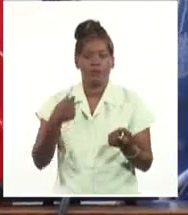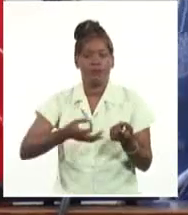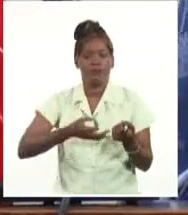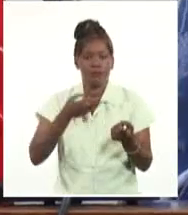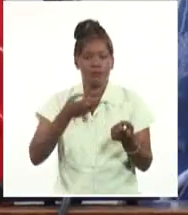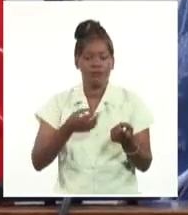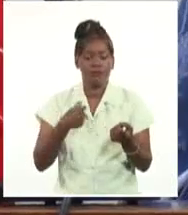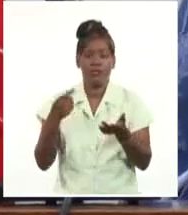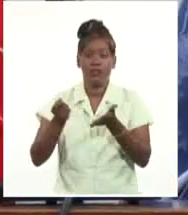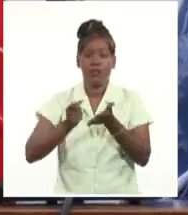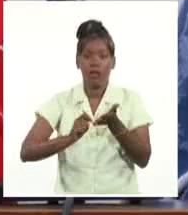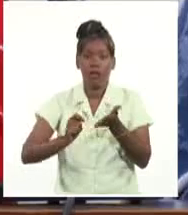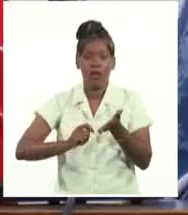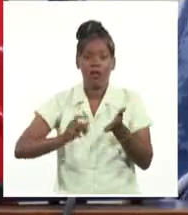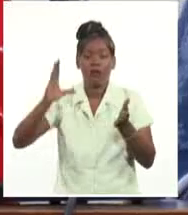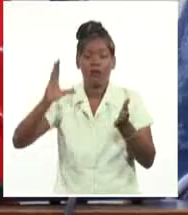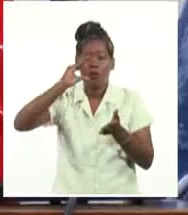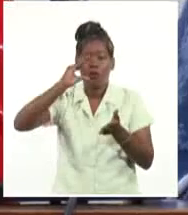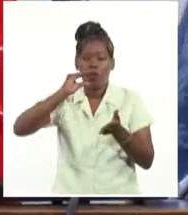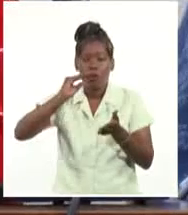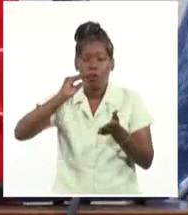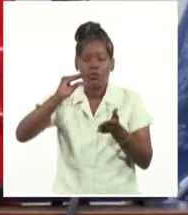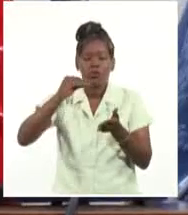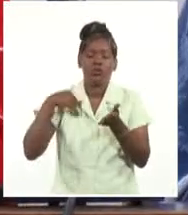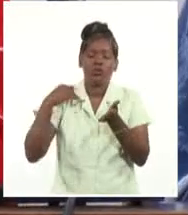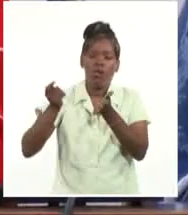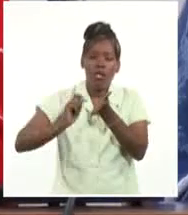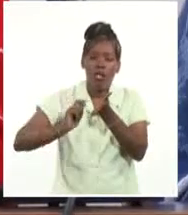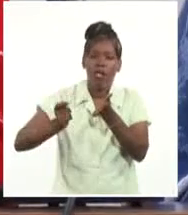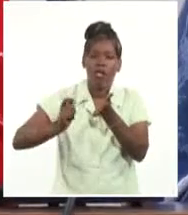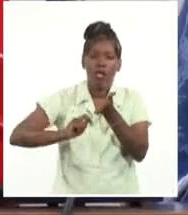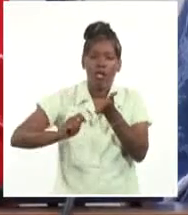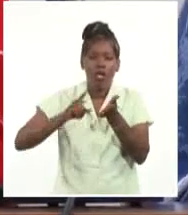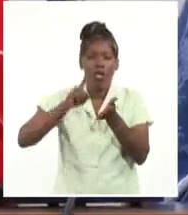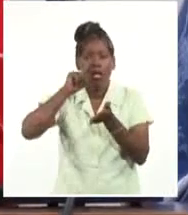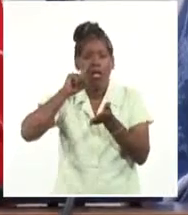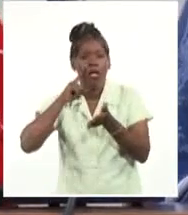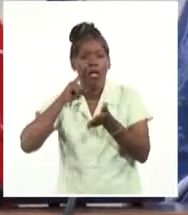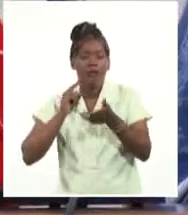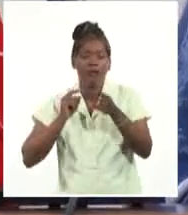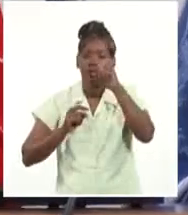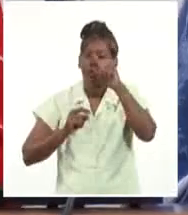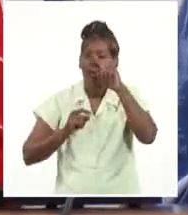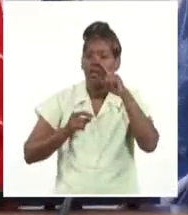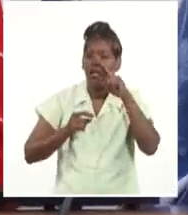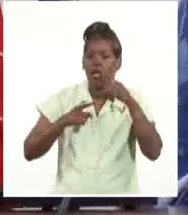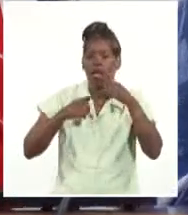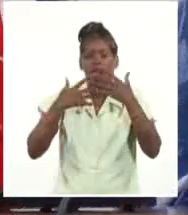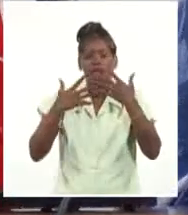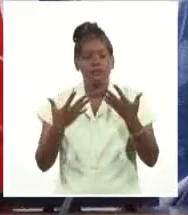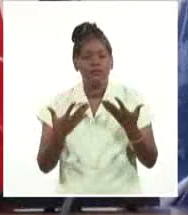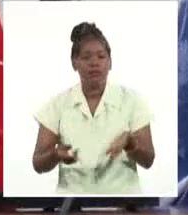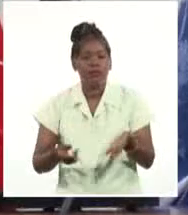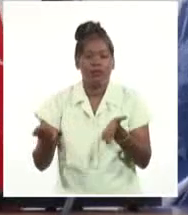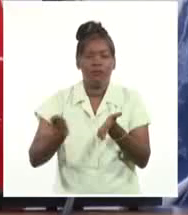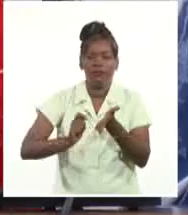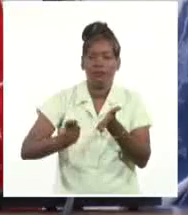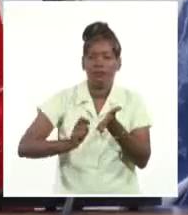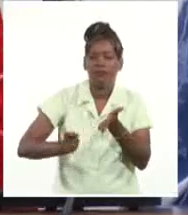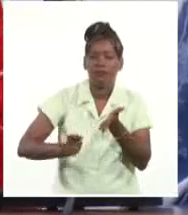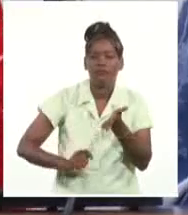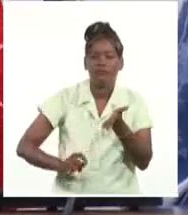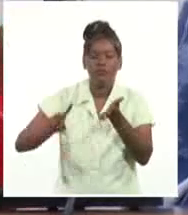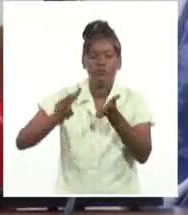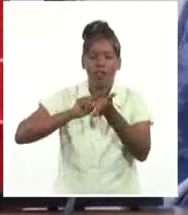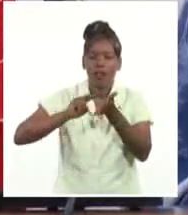de angustia, de desvelo. Hay que indagar mucho en toda la literatura que